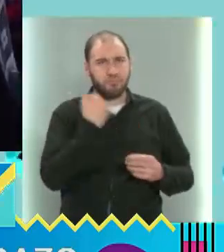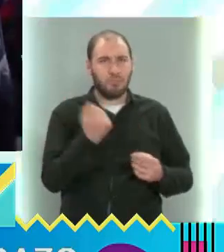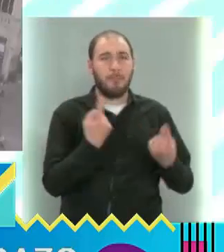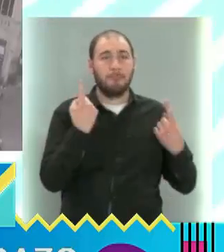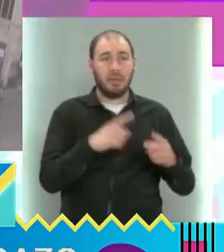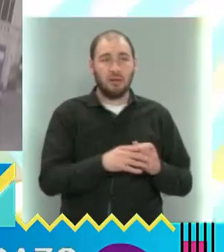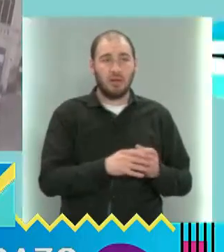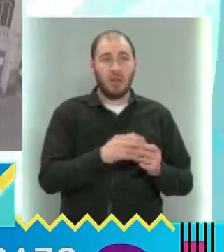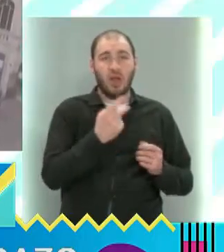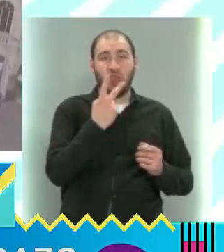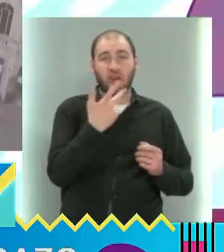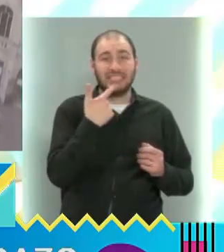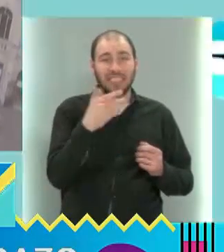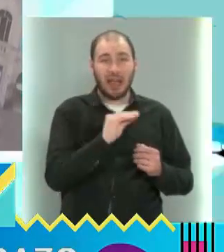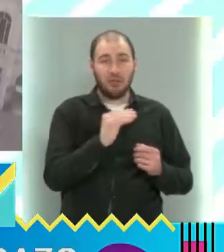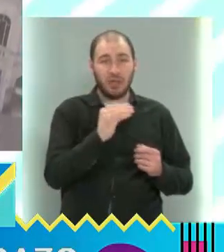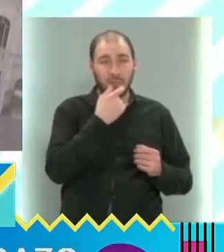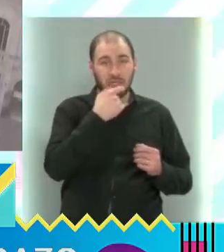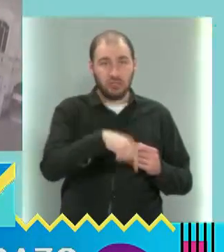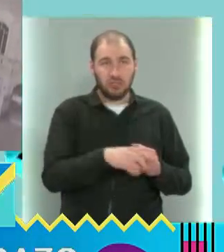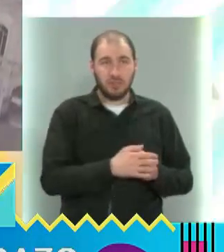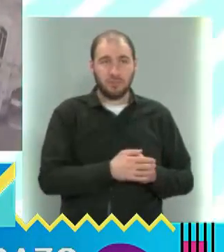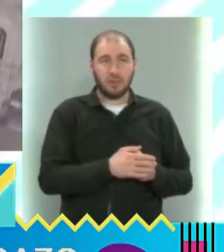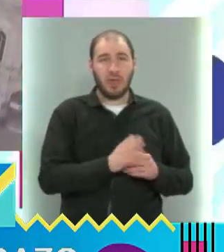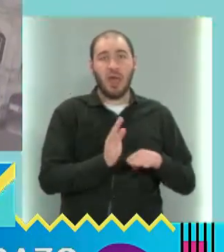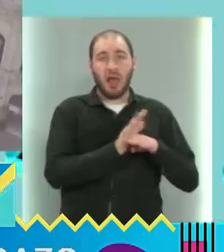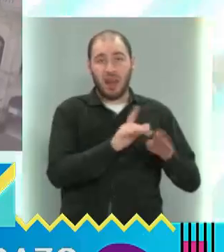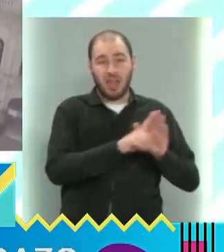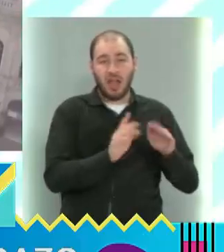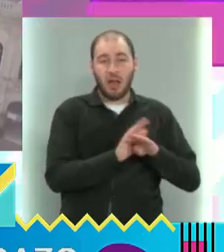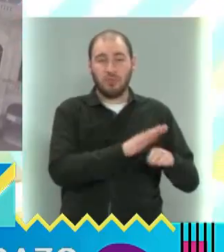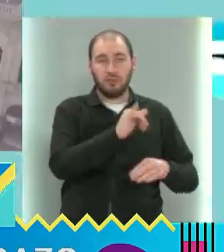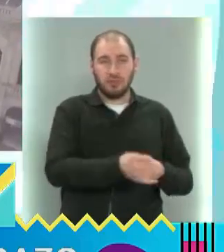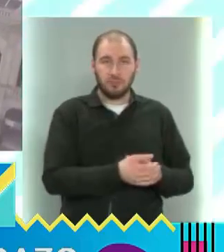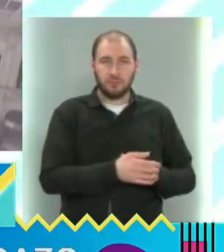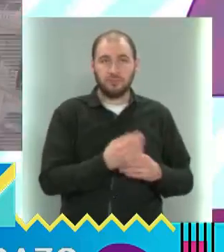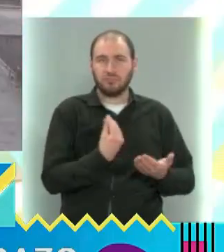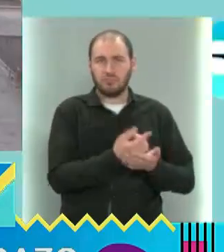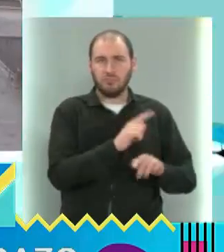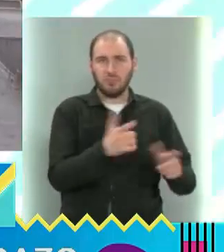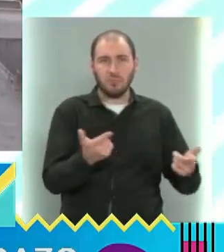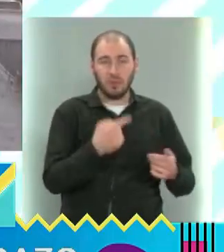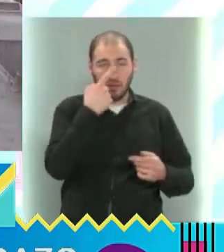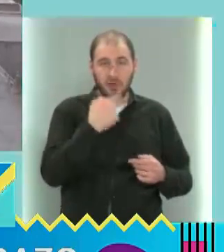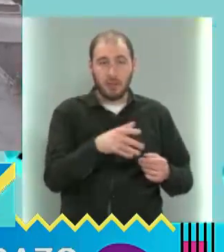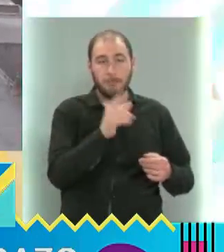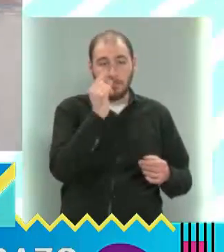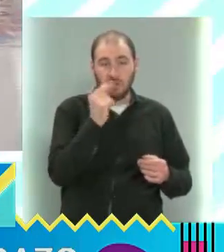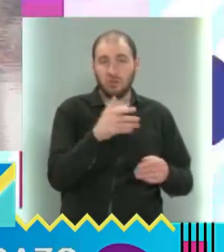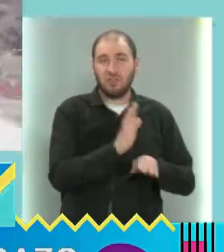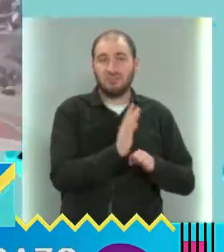embargo, 2 de nuestras senadoras por Mendoza apoyan la ley. O sea, no representa finalmente el